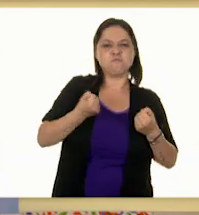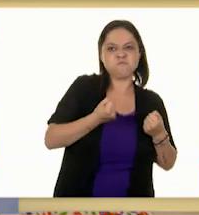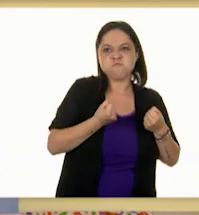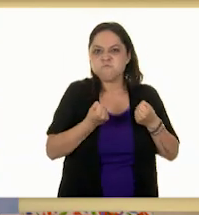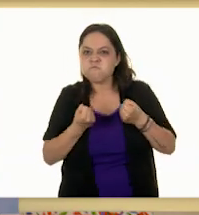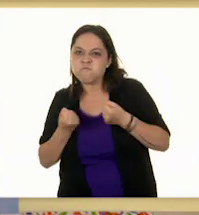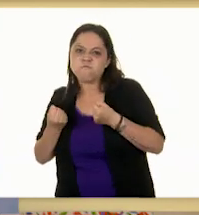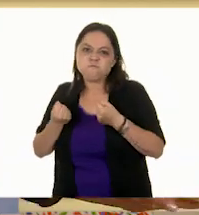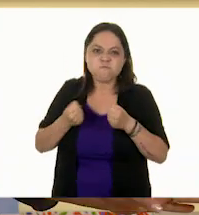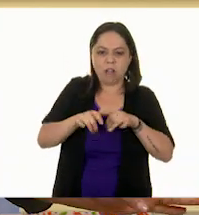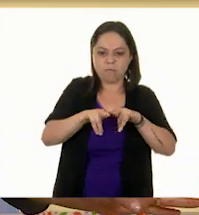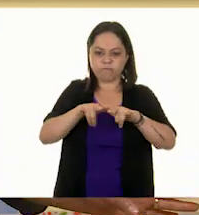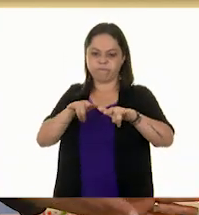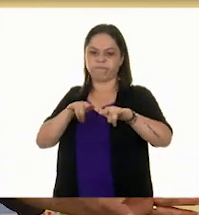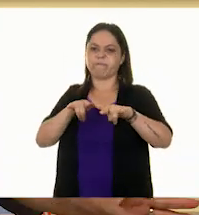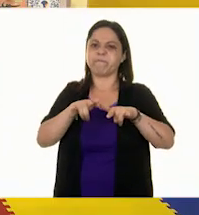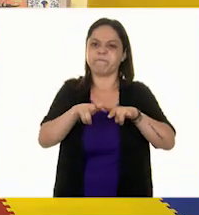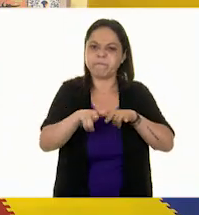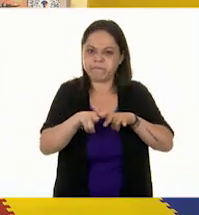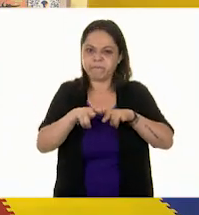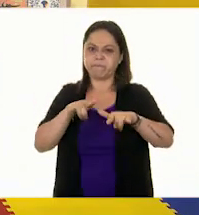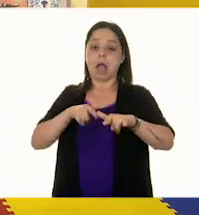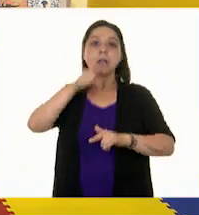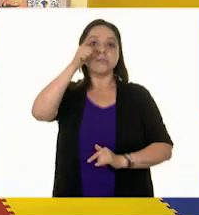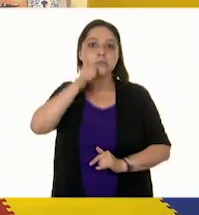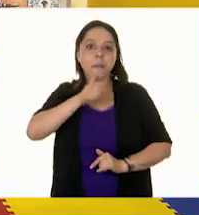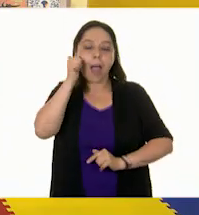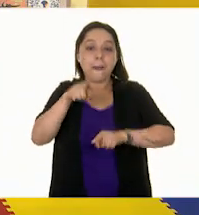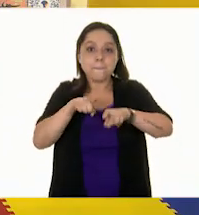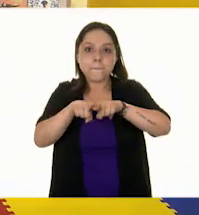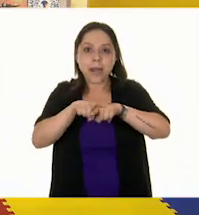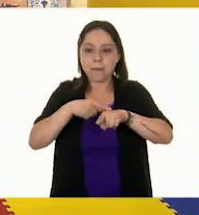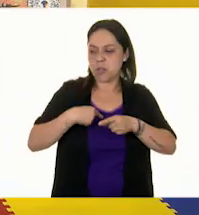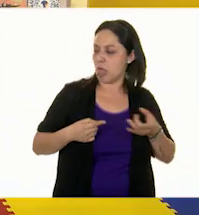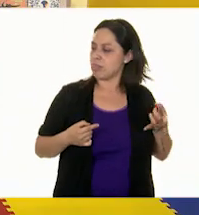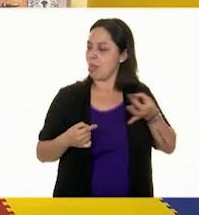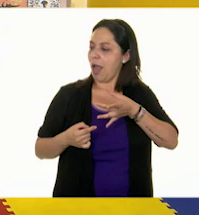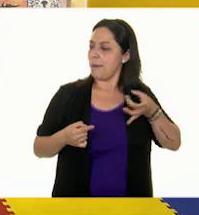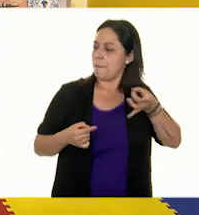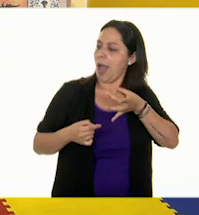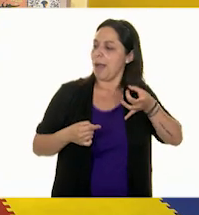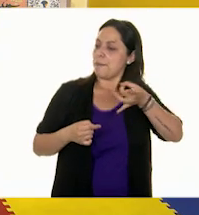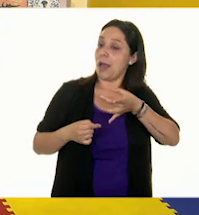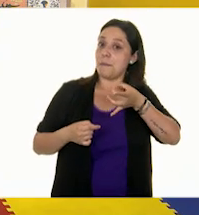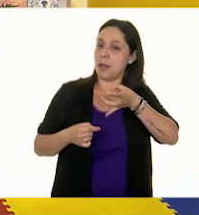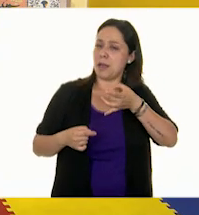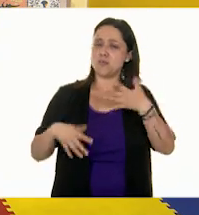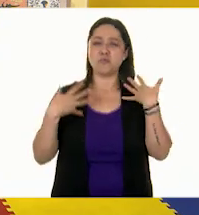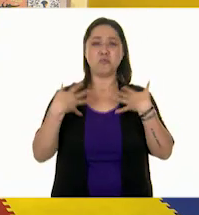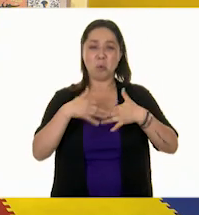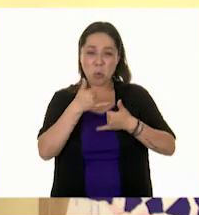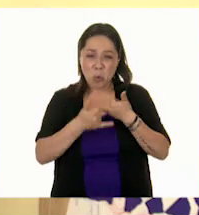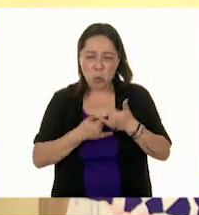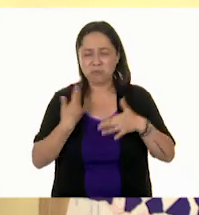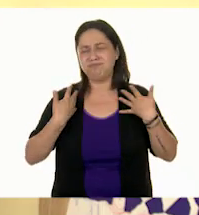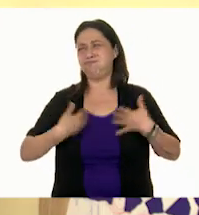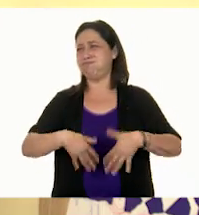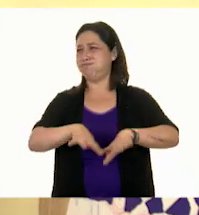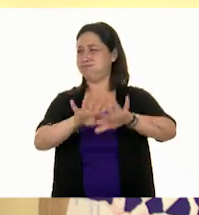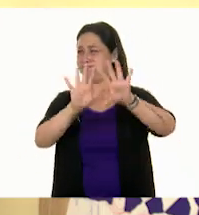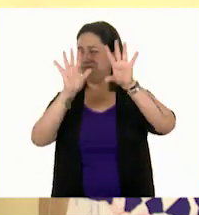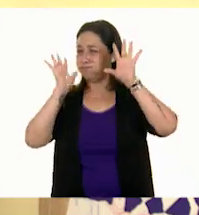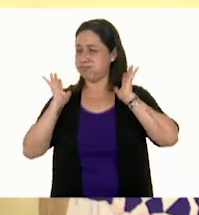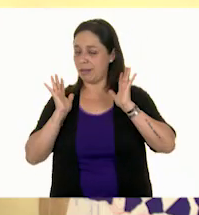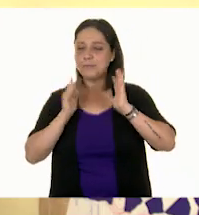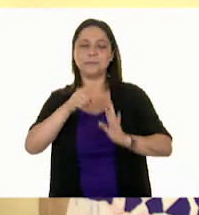hermano en todas las carreras. Las posibilidades de juego son infinitas. Me imagino que en